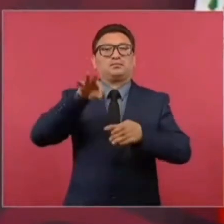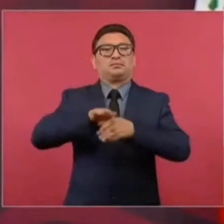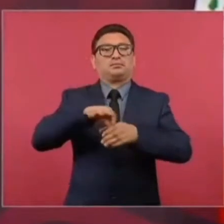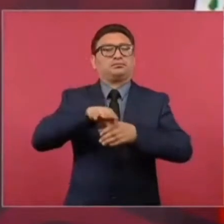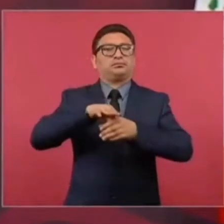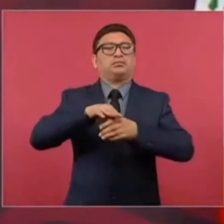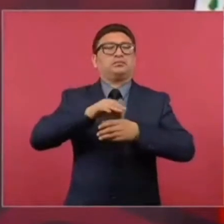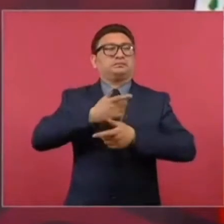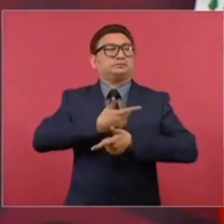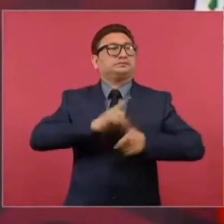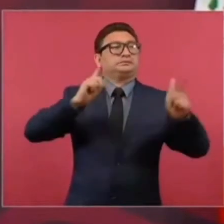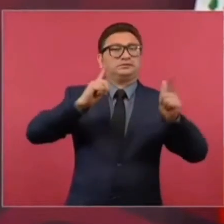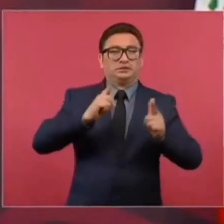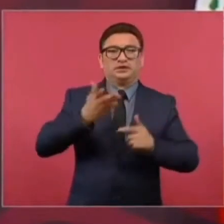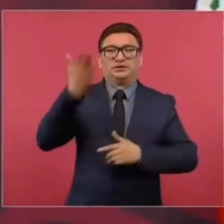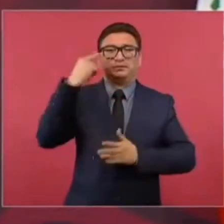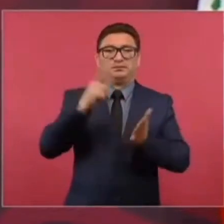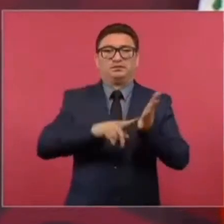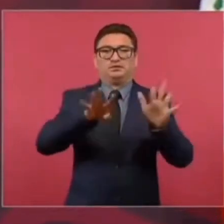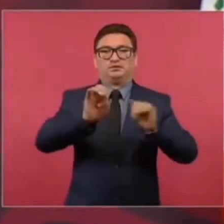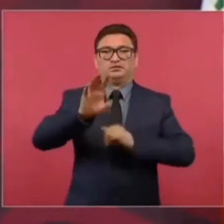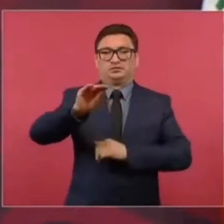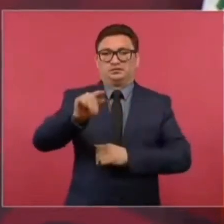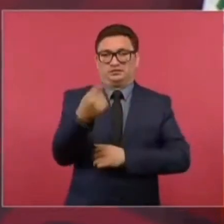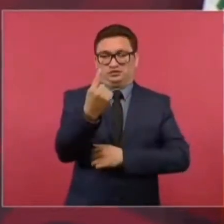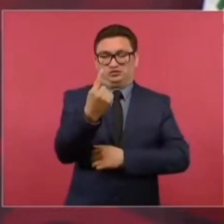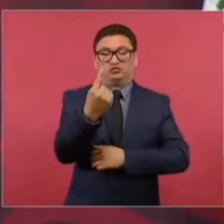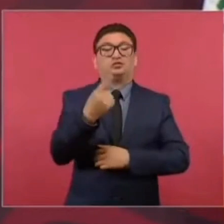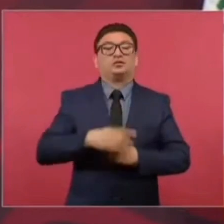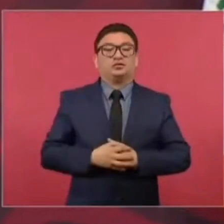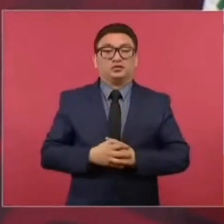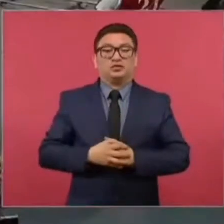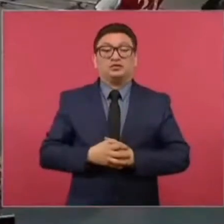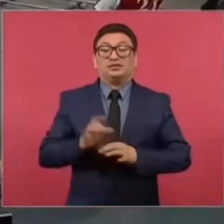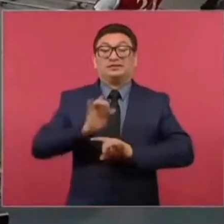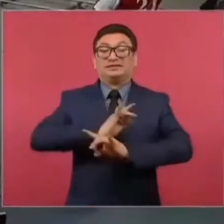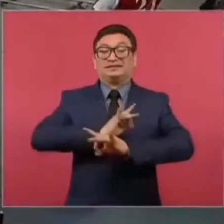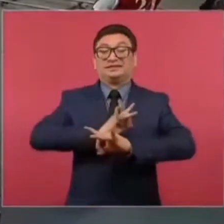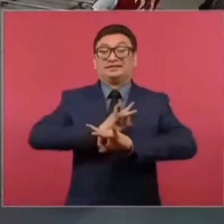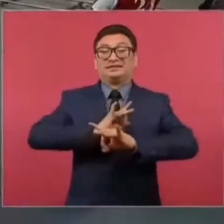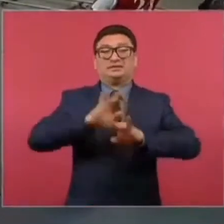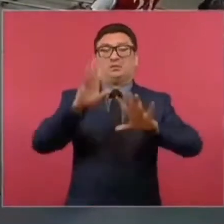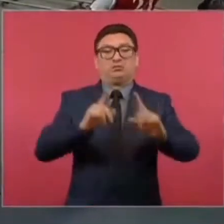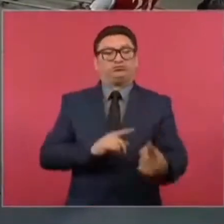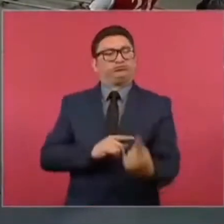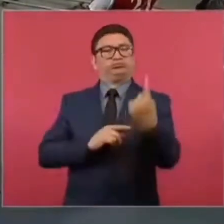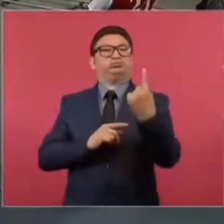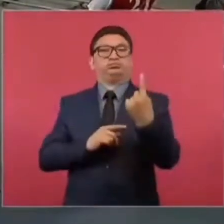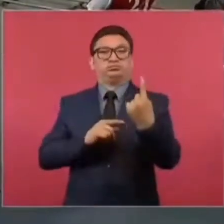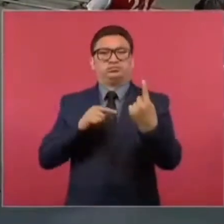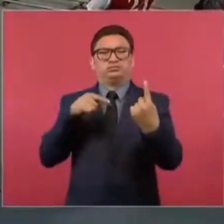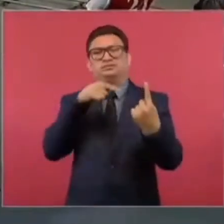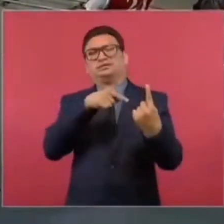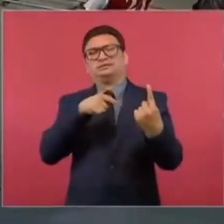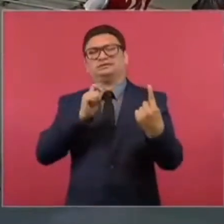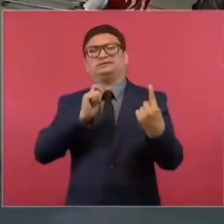en el 91, de repente se nos apareció un